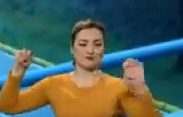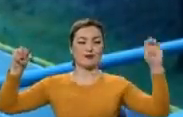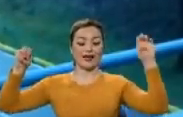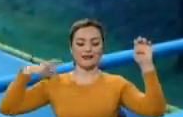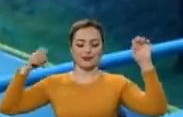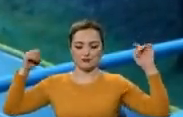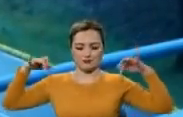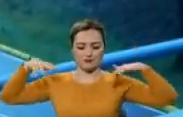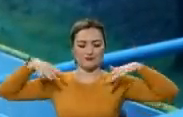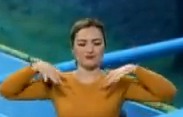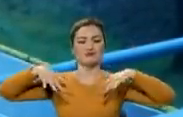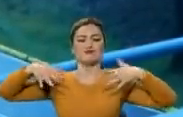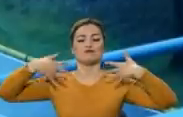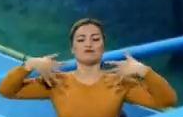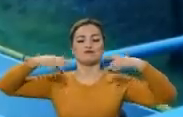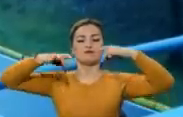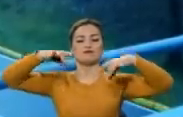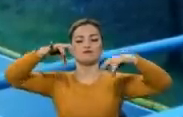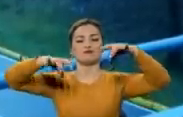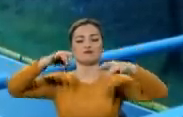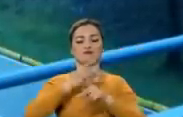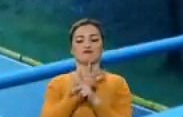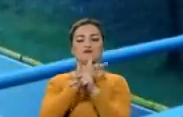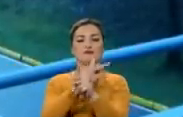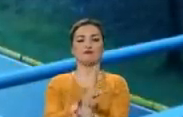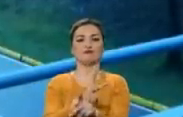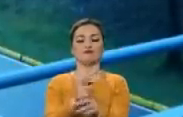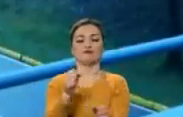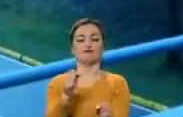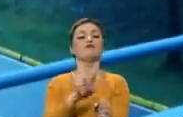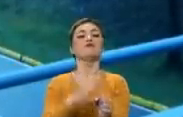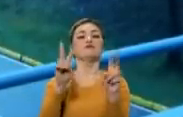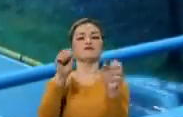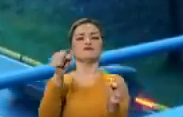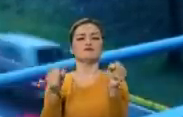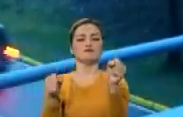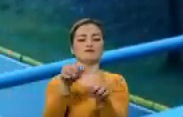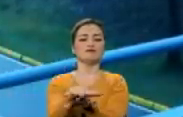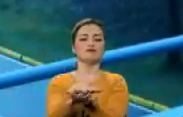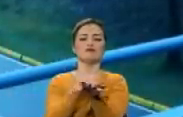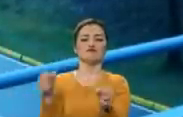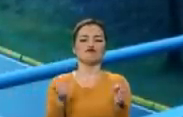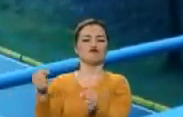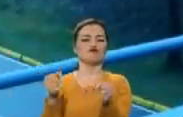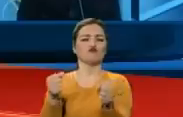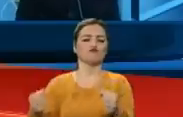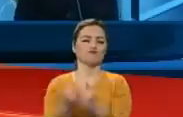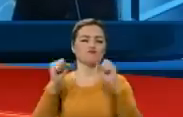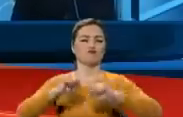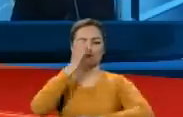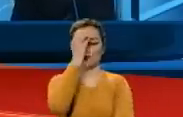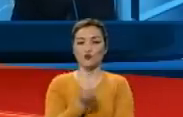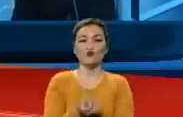que tome todas las medidas de protección y también reduzca los niveles de velocidad para evitar accidentes. Muy buenos